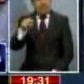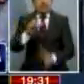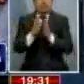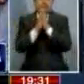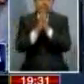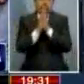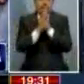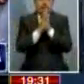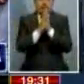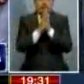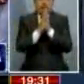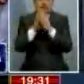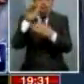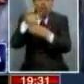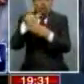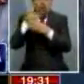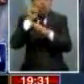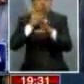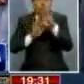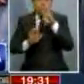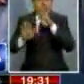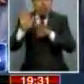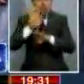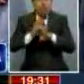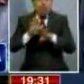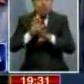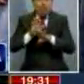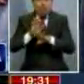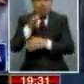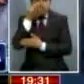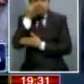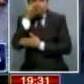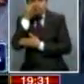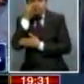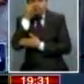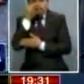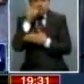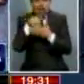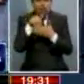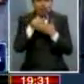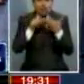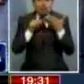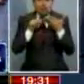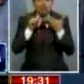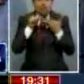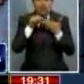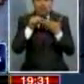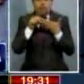Ayúdennos a cuidar los votos como apoderados de mesa.